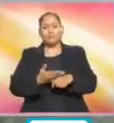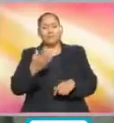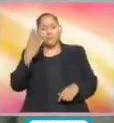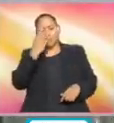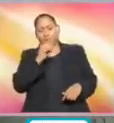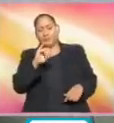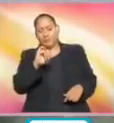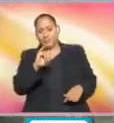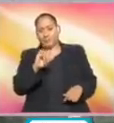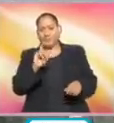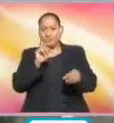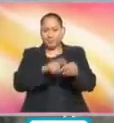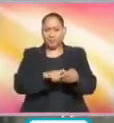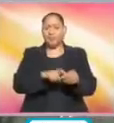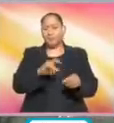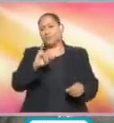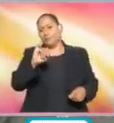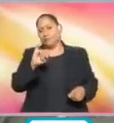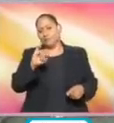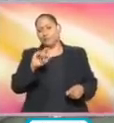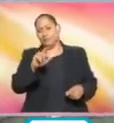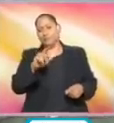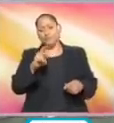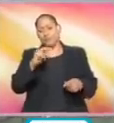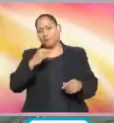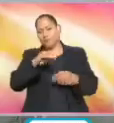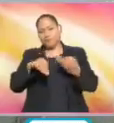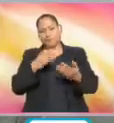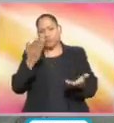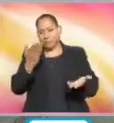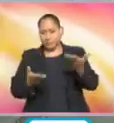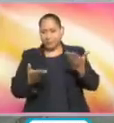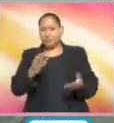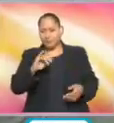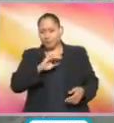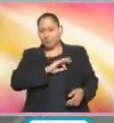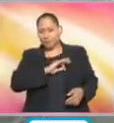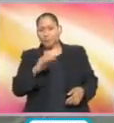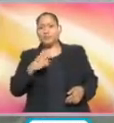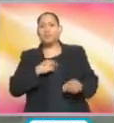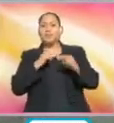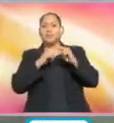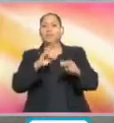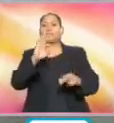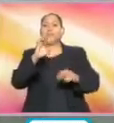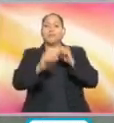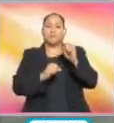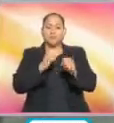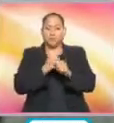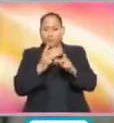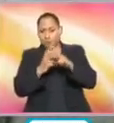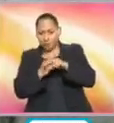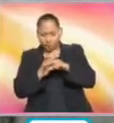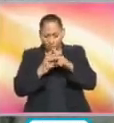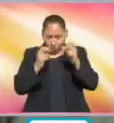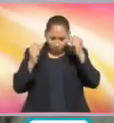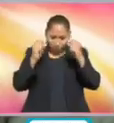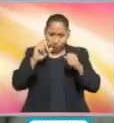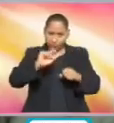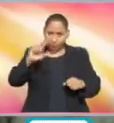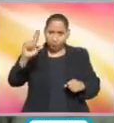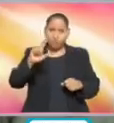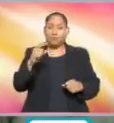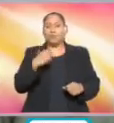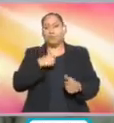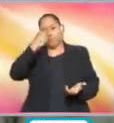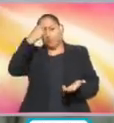sí, claro, es como todo en la vida, todo con medida en la vida se puede. Yo tengo ya más de 40 años como luchador profesional, y